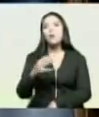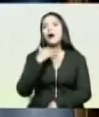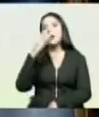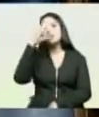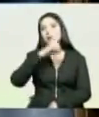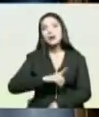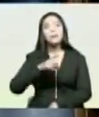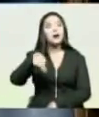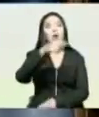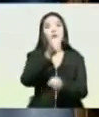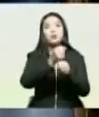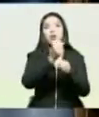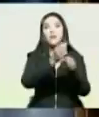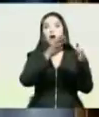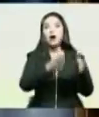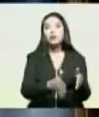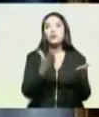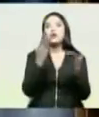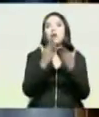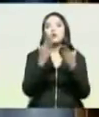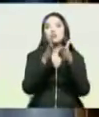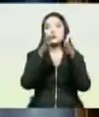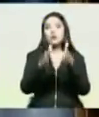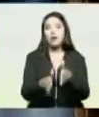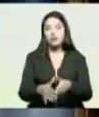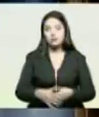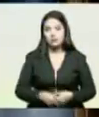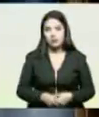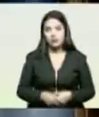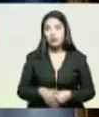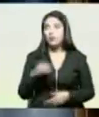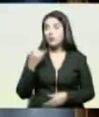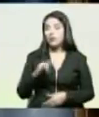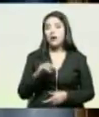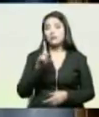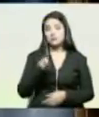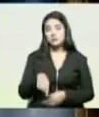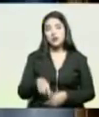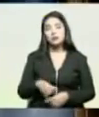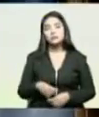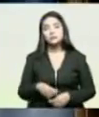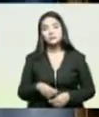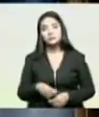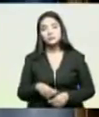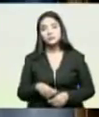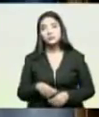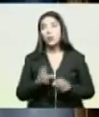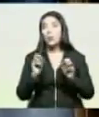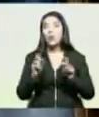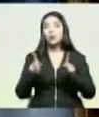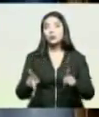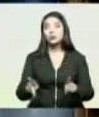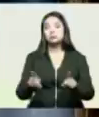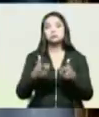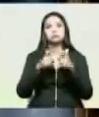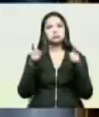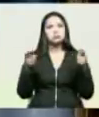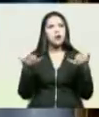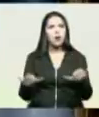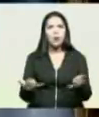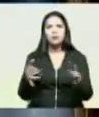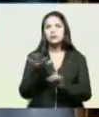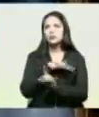a los trabajadores, a los estudiantes, a los que tienen incluso la oportunidad de generar ahora en un